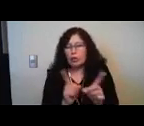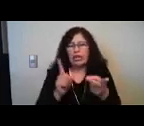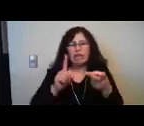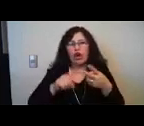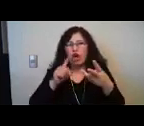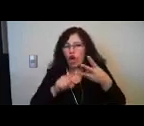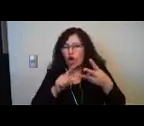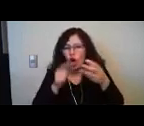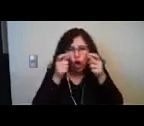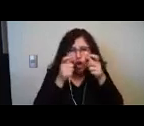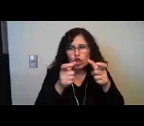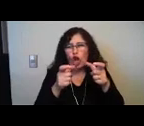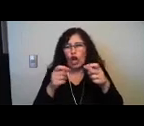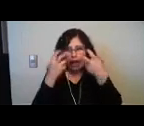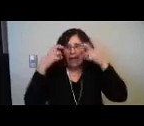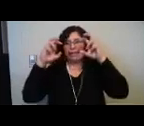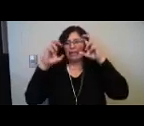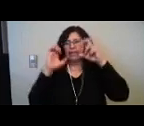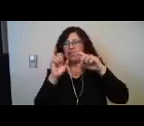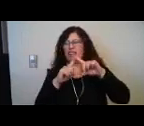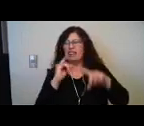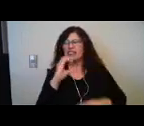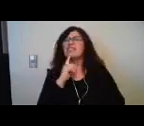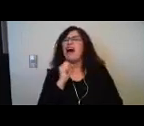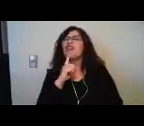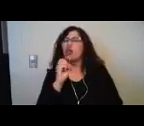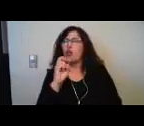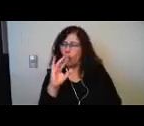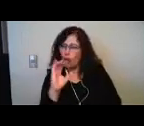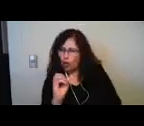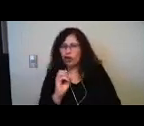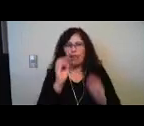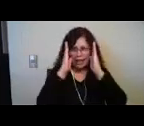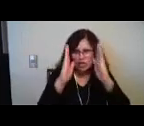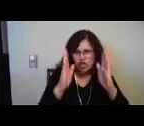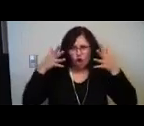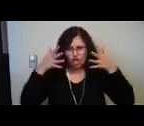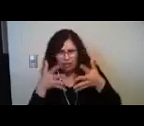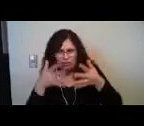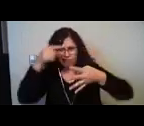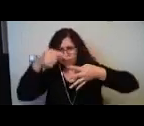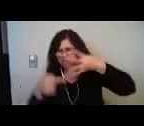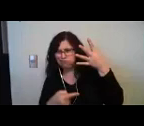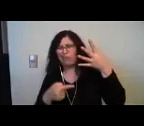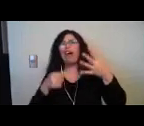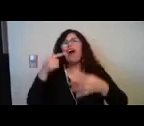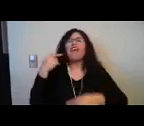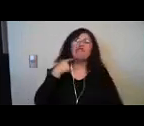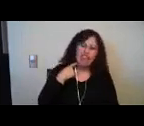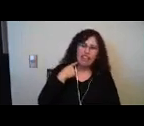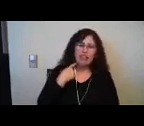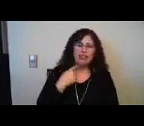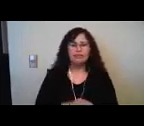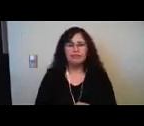control excitatorio, ya, atención y concentración, ya. Praxias